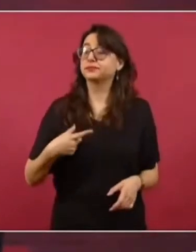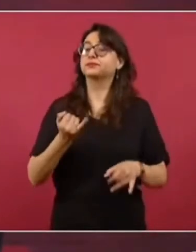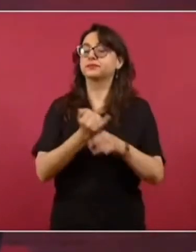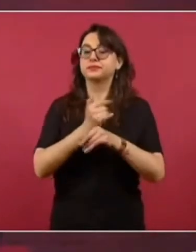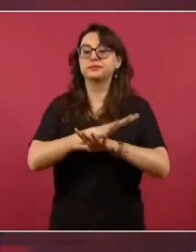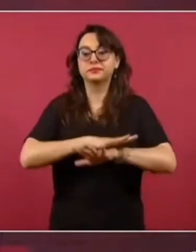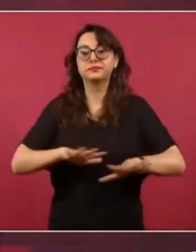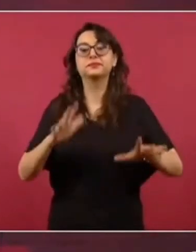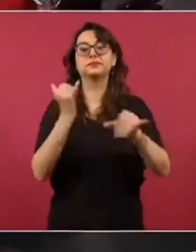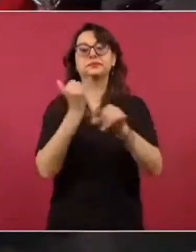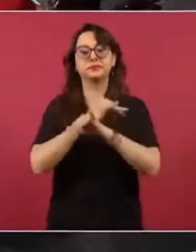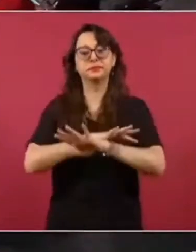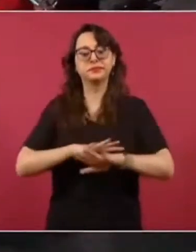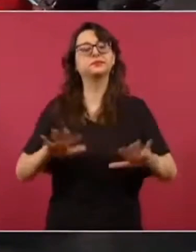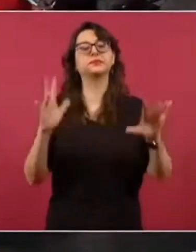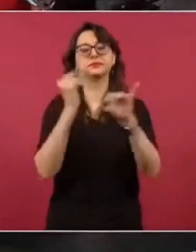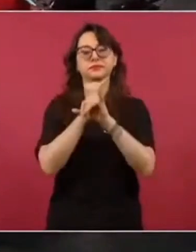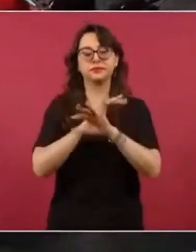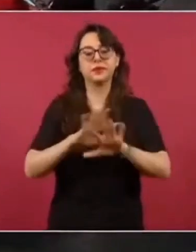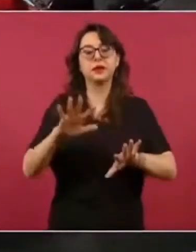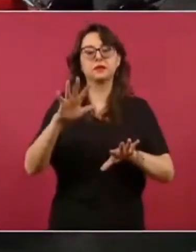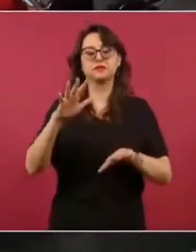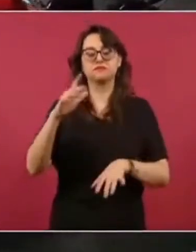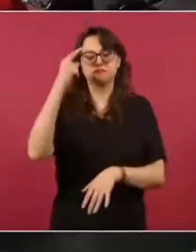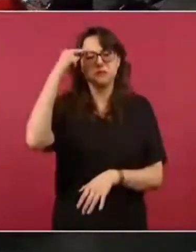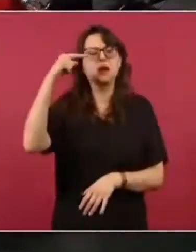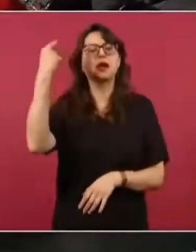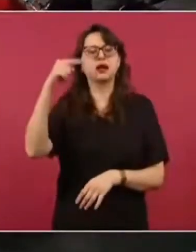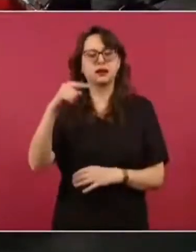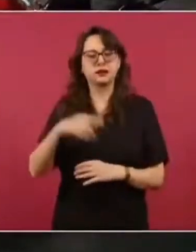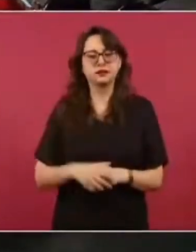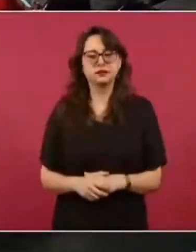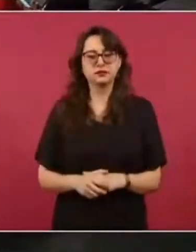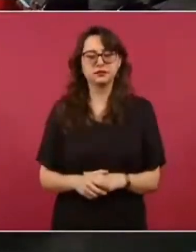informando, creando conciencia para que